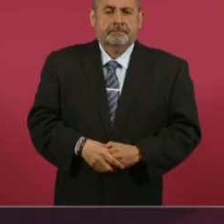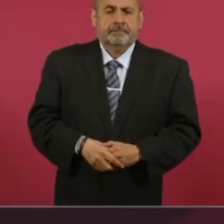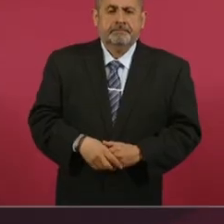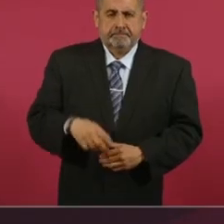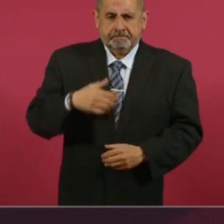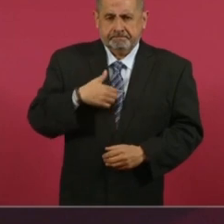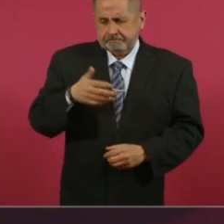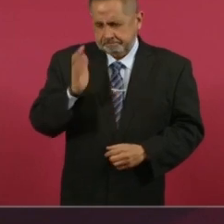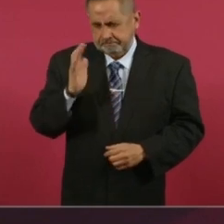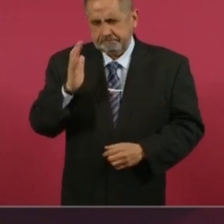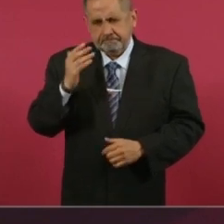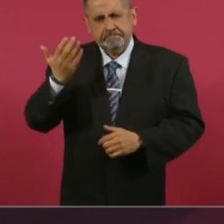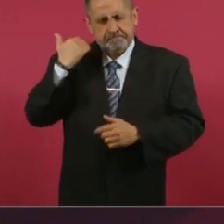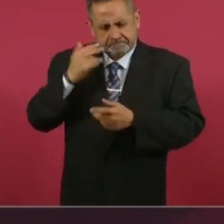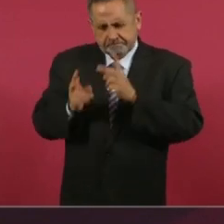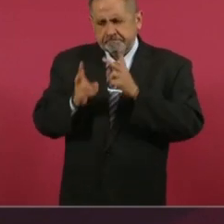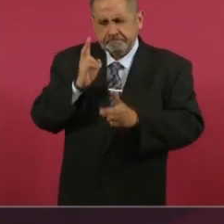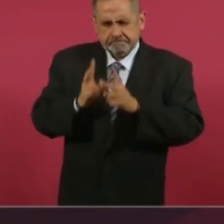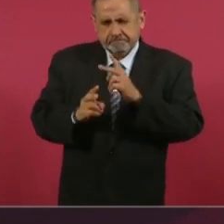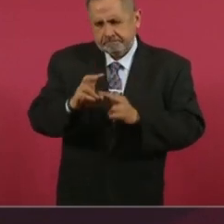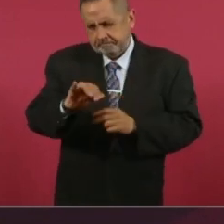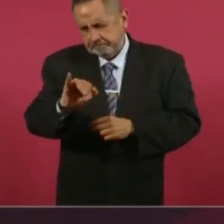Isabel, ya